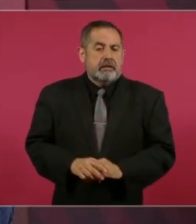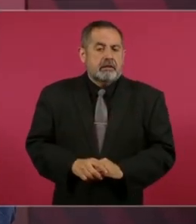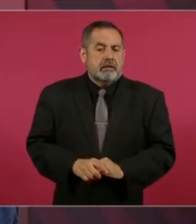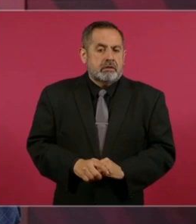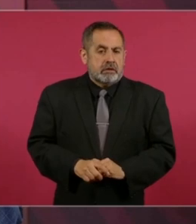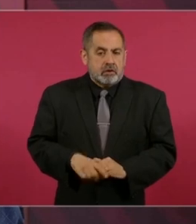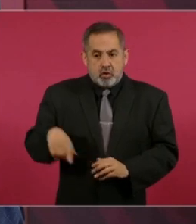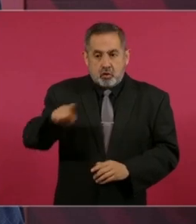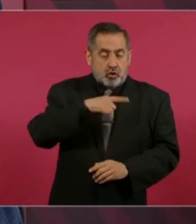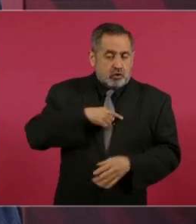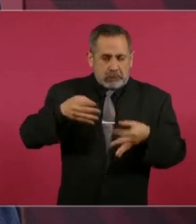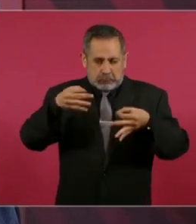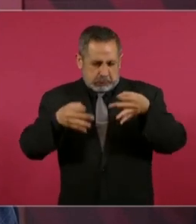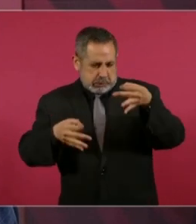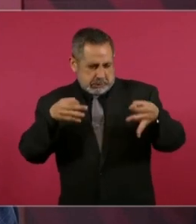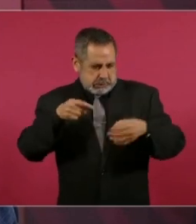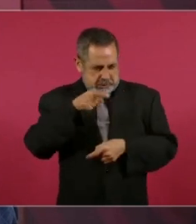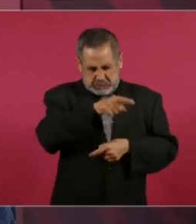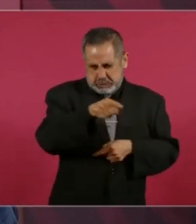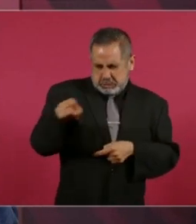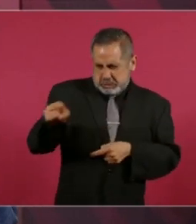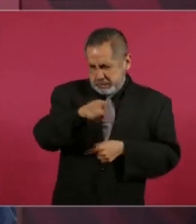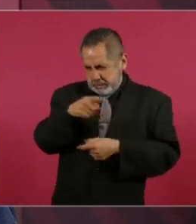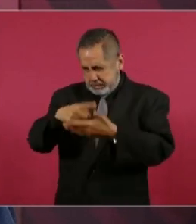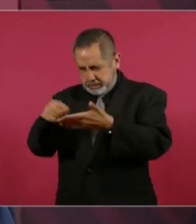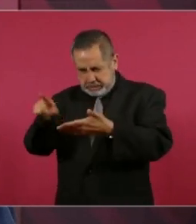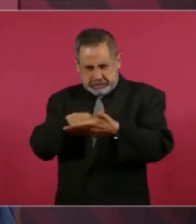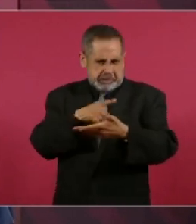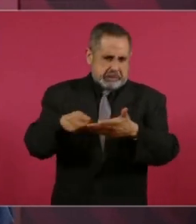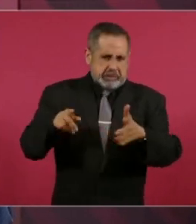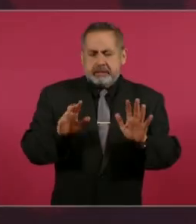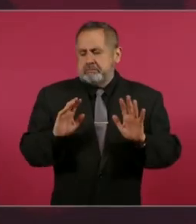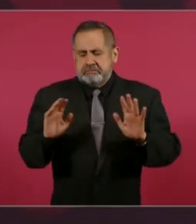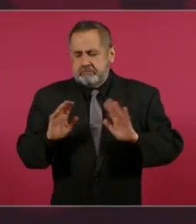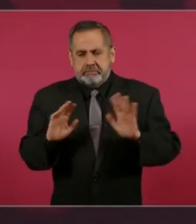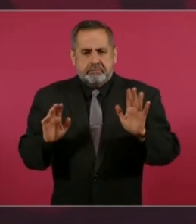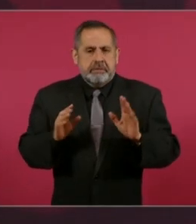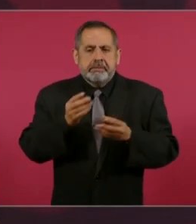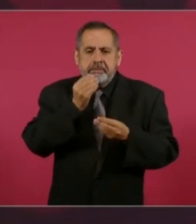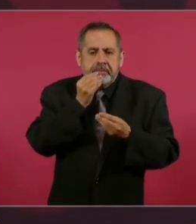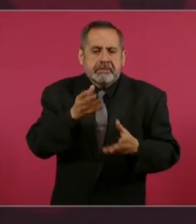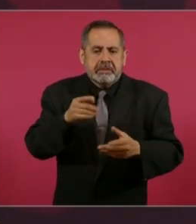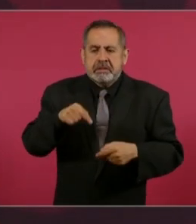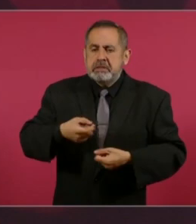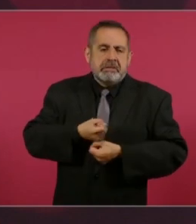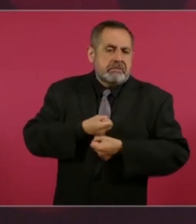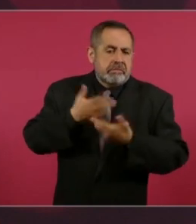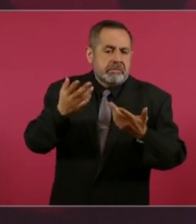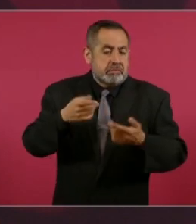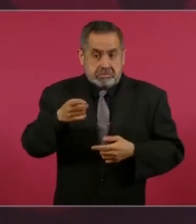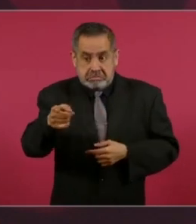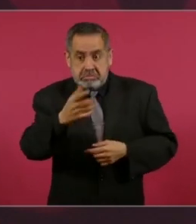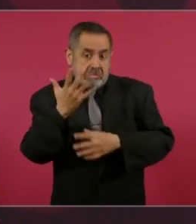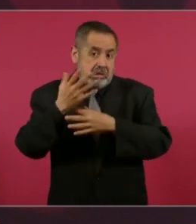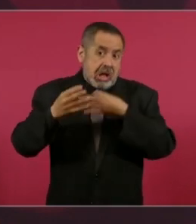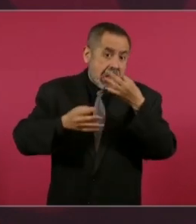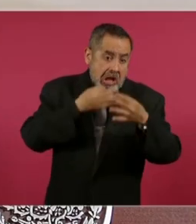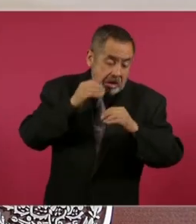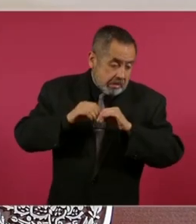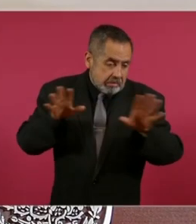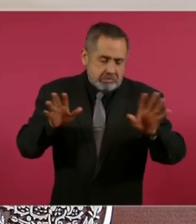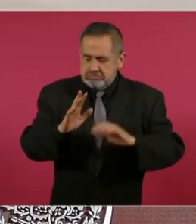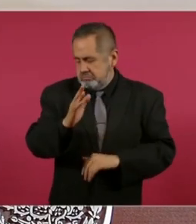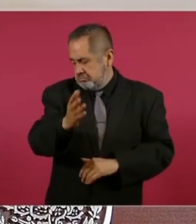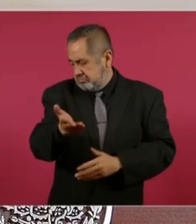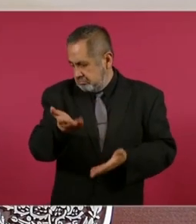no juzgamos, sí. O sea, nada más se denuncia.